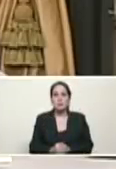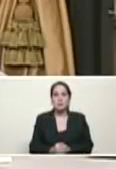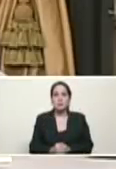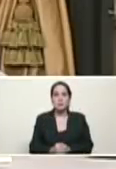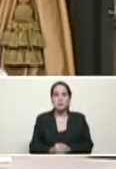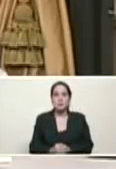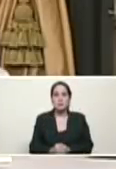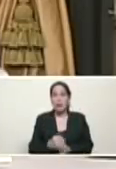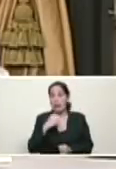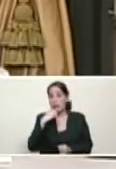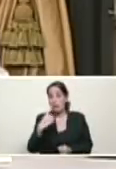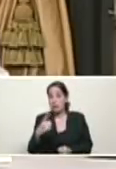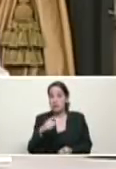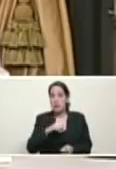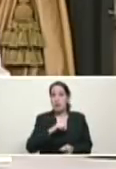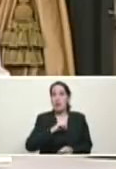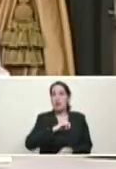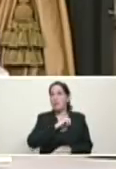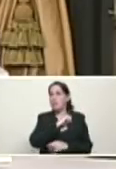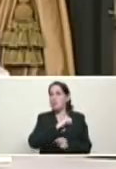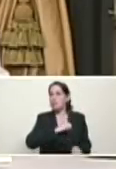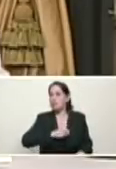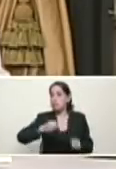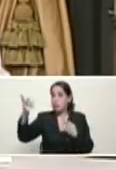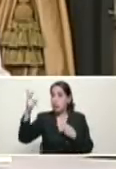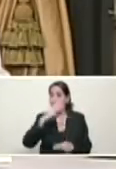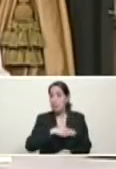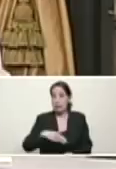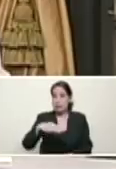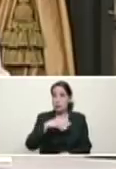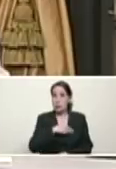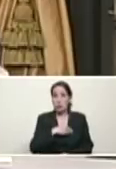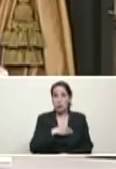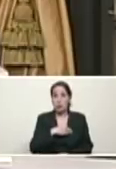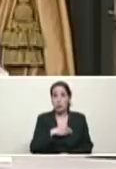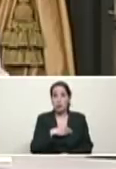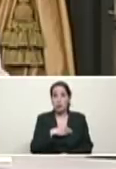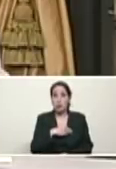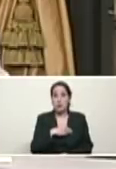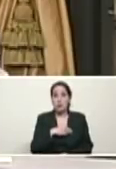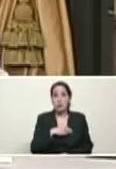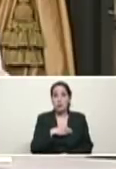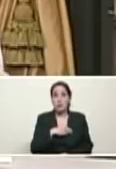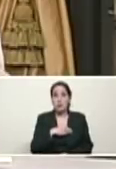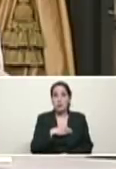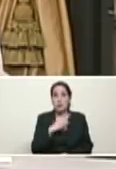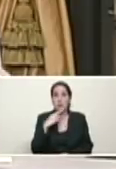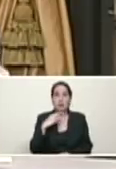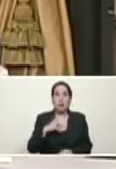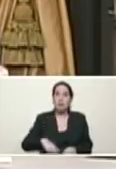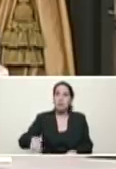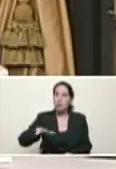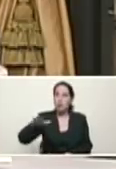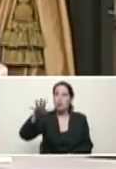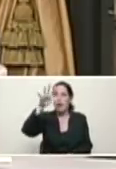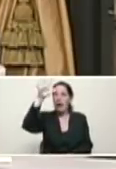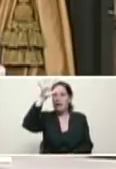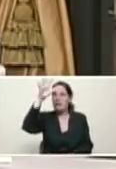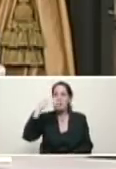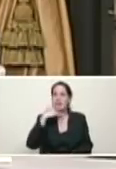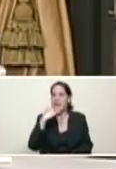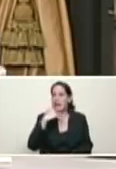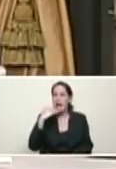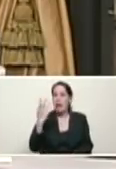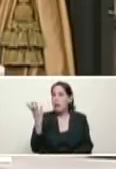mandan a alguien a una misión difícil, bueno, que es remontar una montaña casi